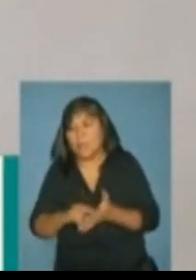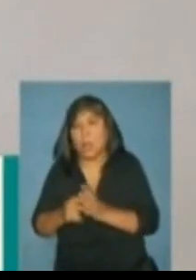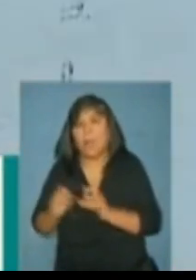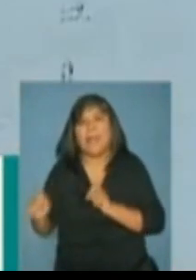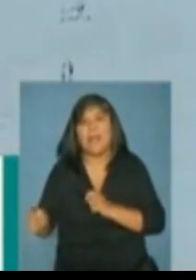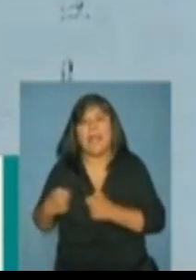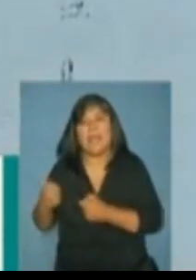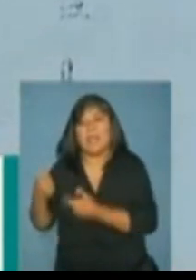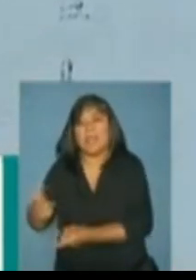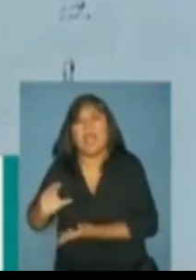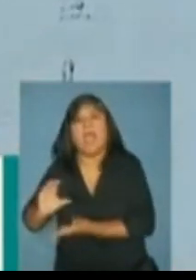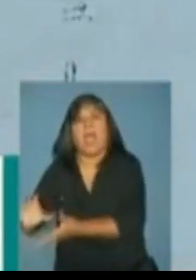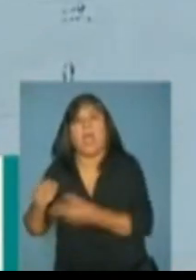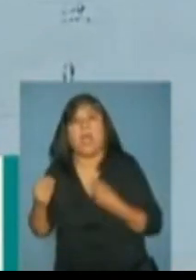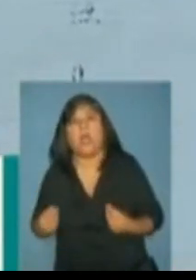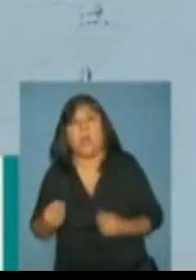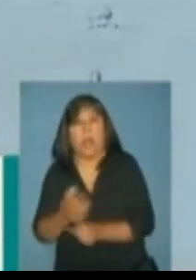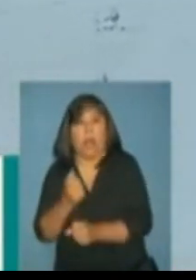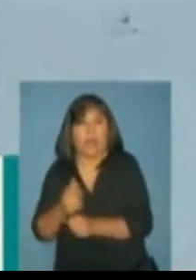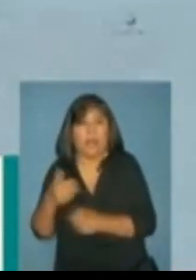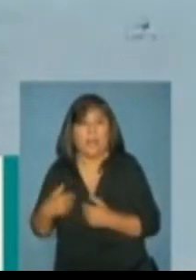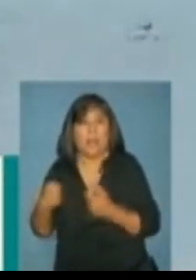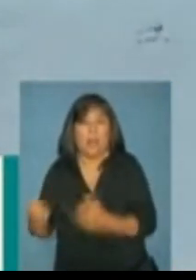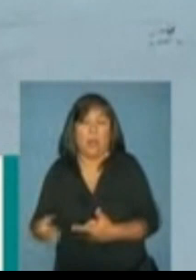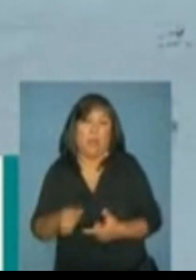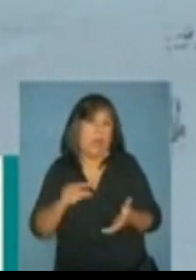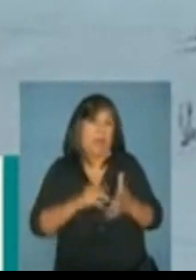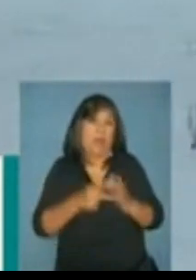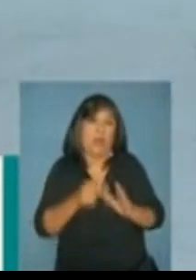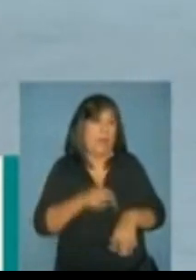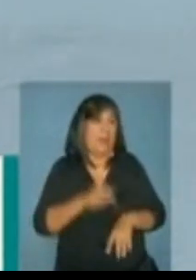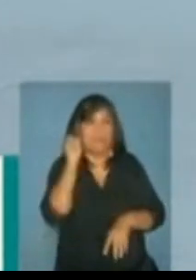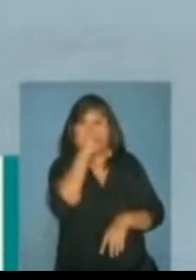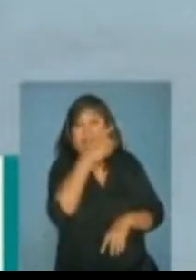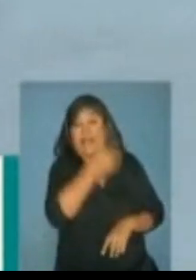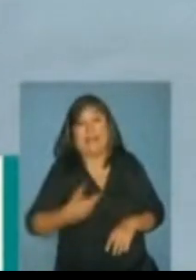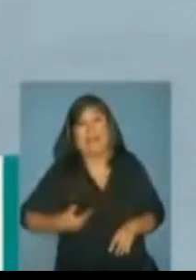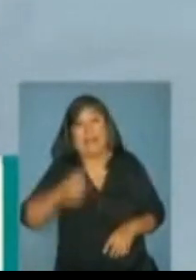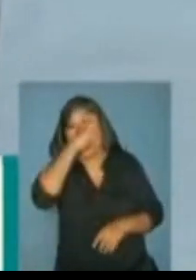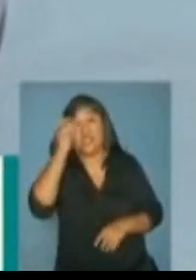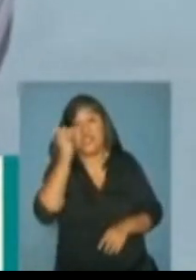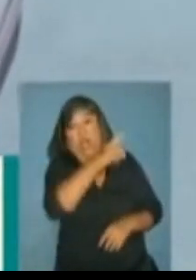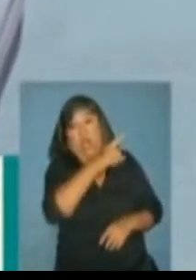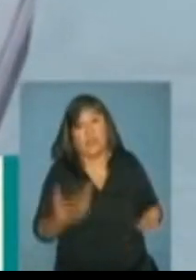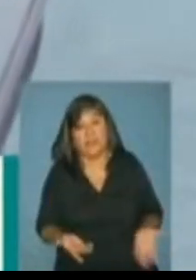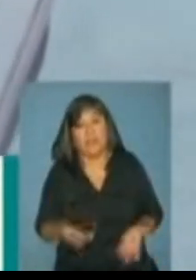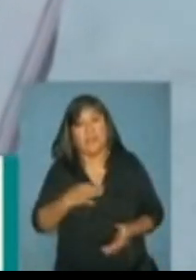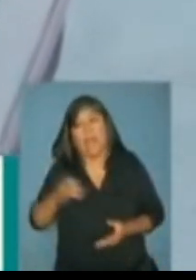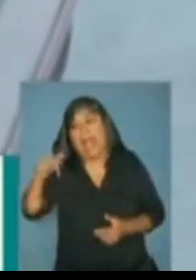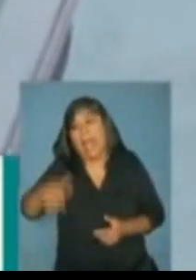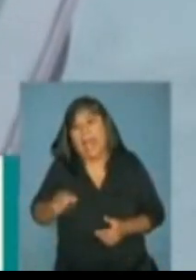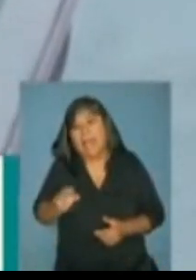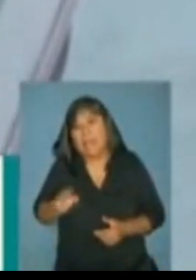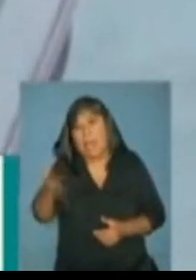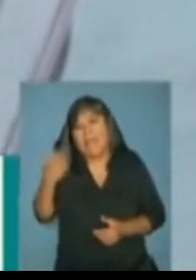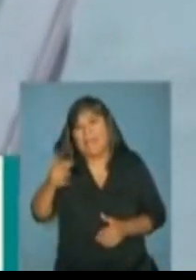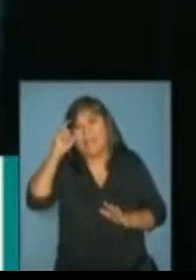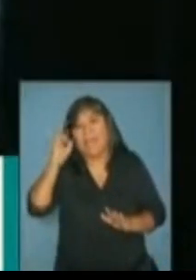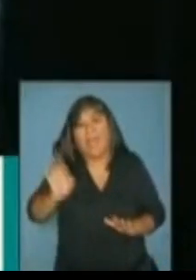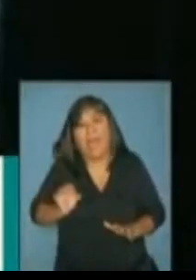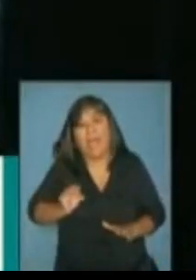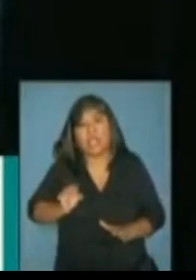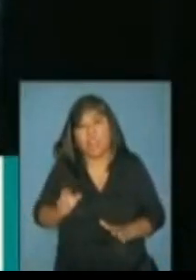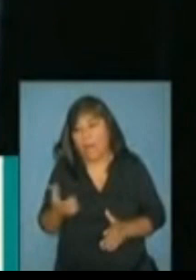afectan, entre otras cosas, con el tema del BEMU, que lo hemos sostenido por más de 10 años. ¿Hasta cuándo lo van a poder